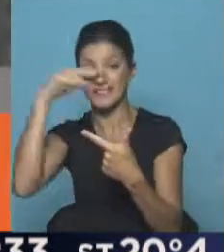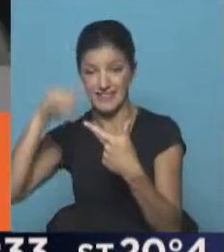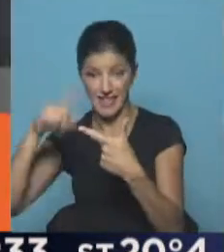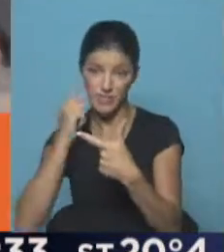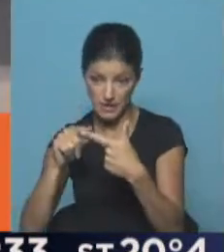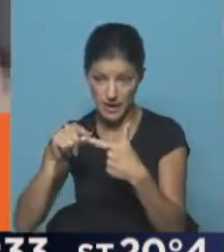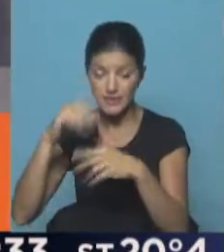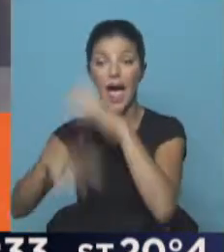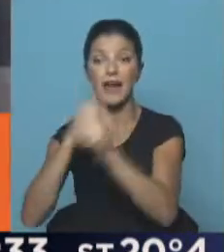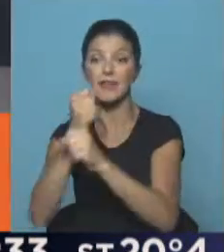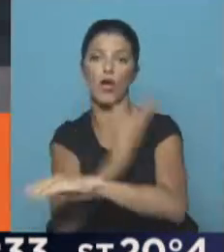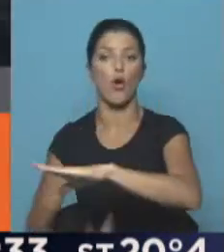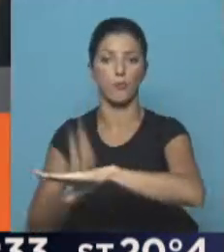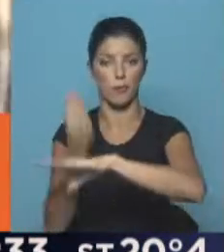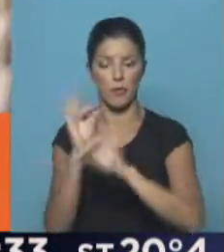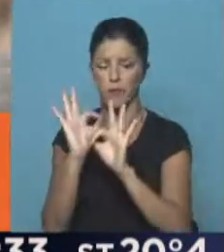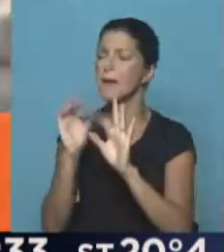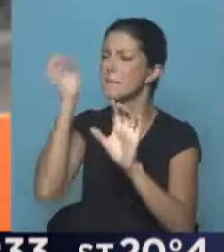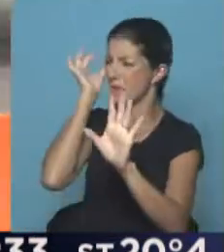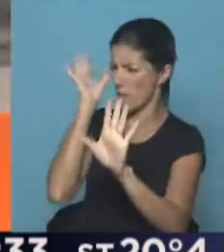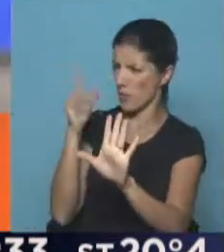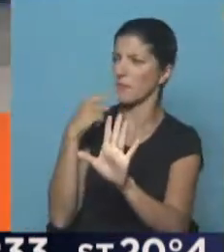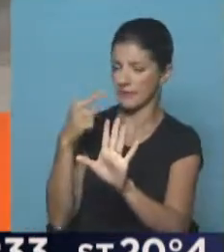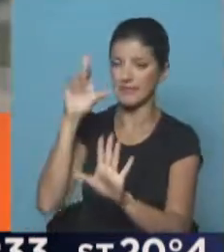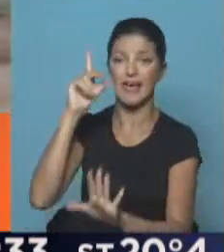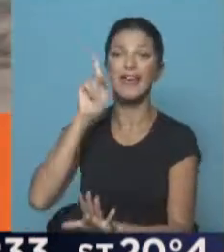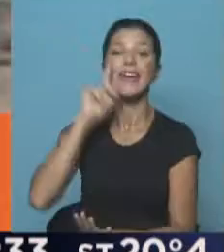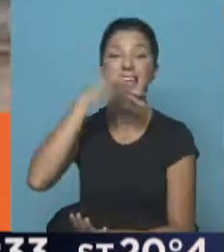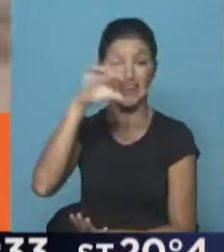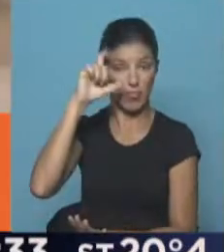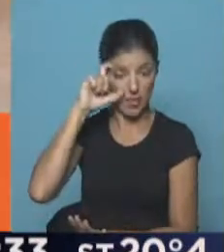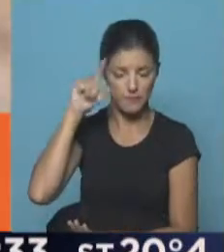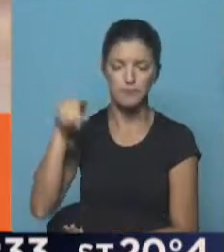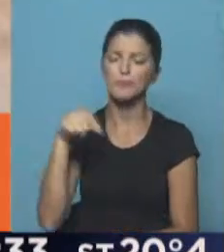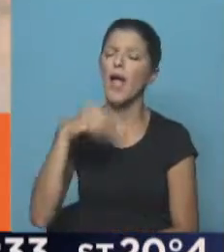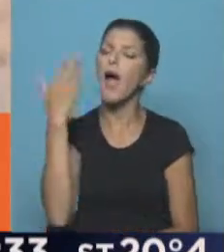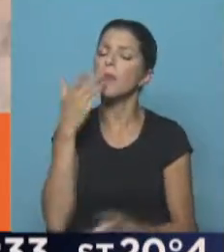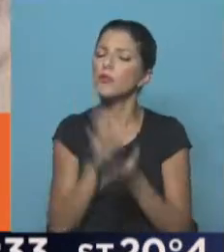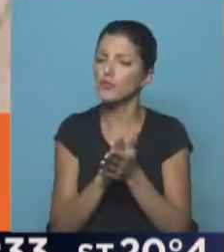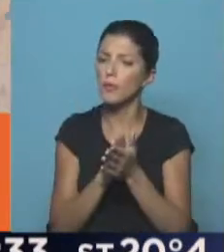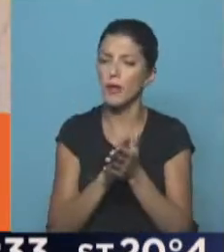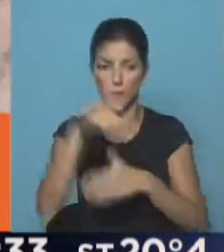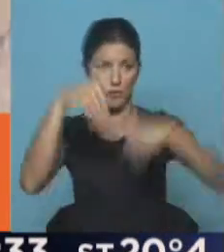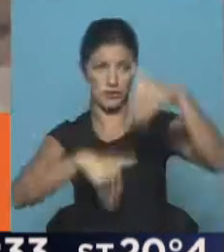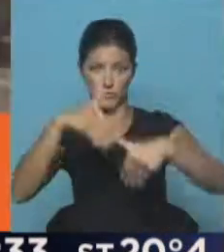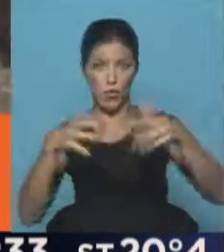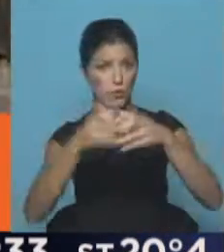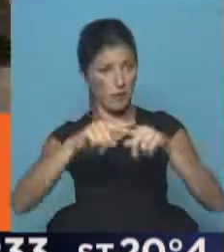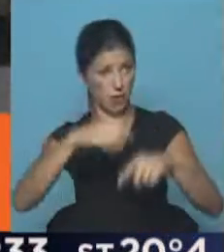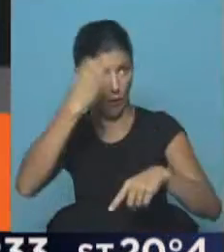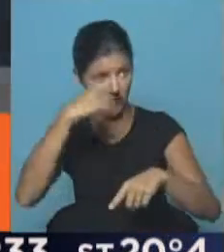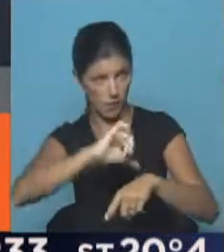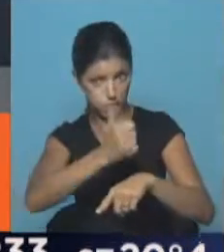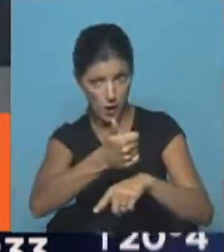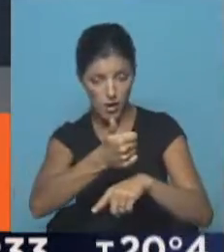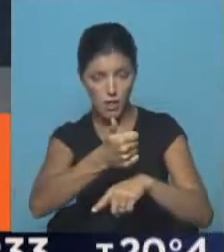allí en Holanda. Perdón, me gustaría aclarar porque estamos hablando de lo que tiene que ver con las elecciones ganadas por el partido oficialista,